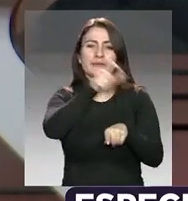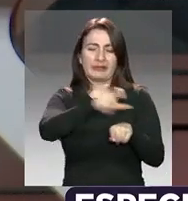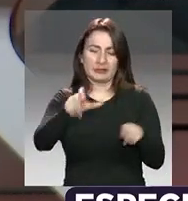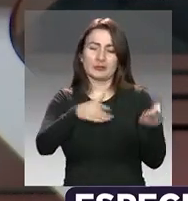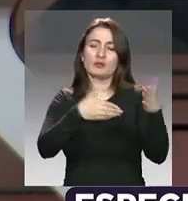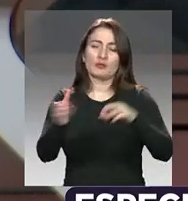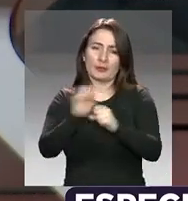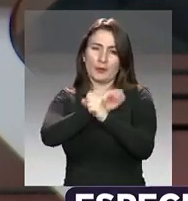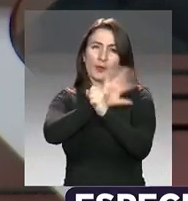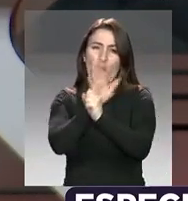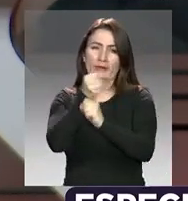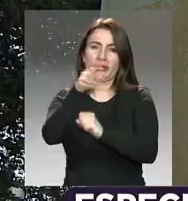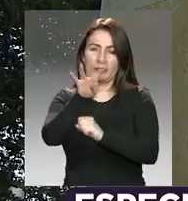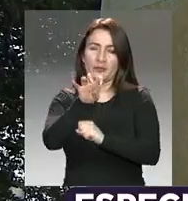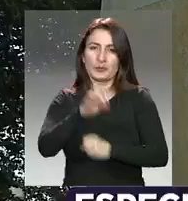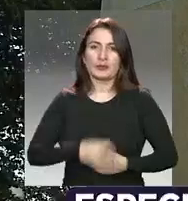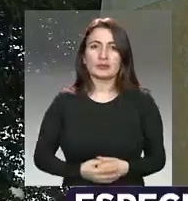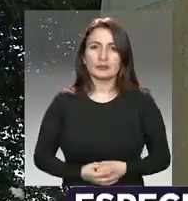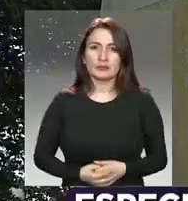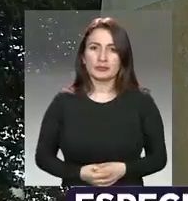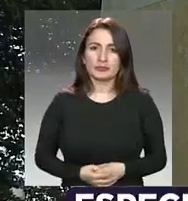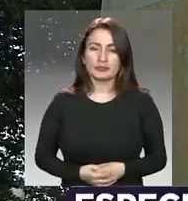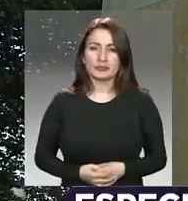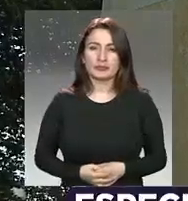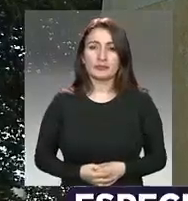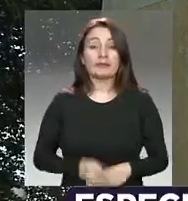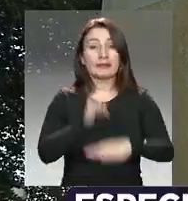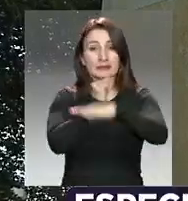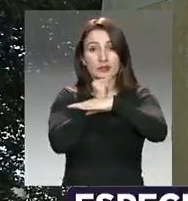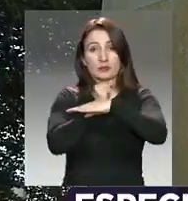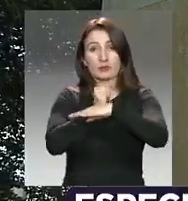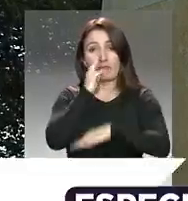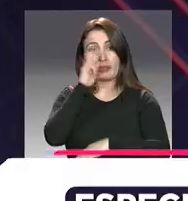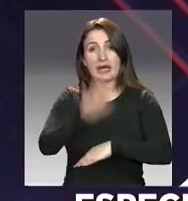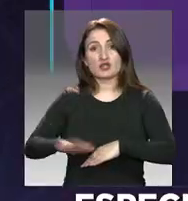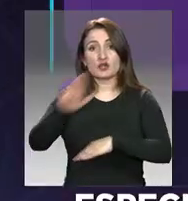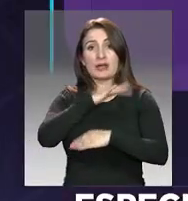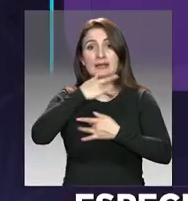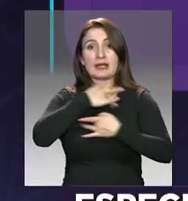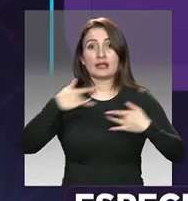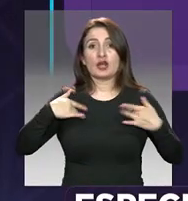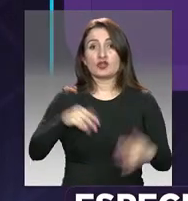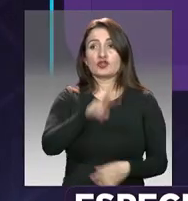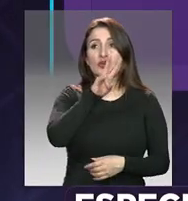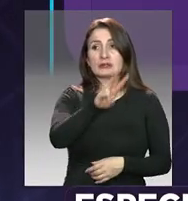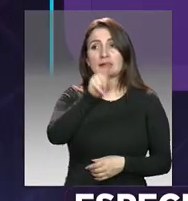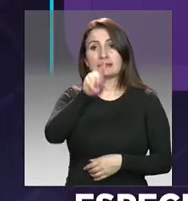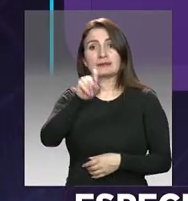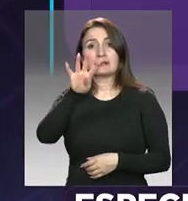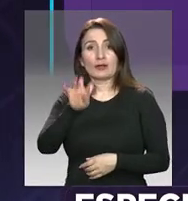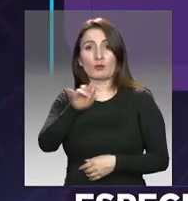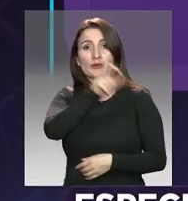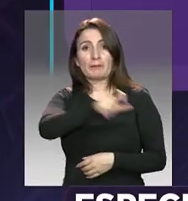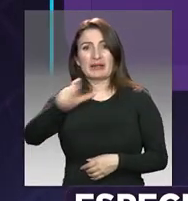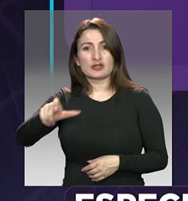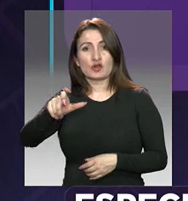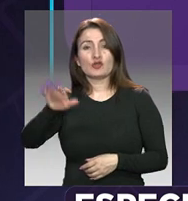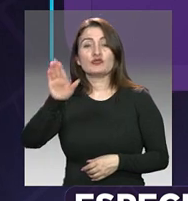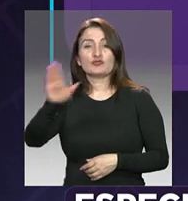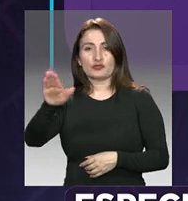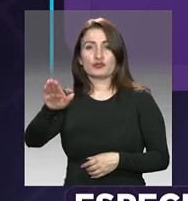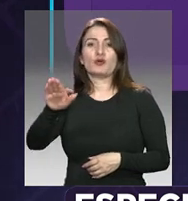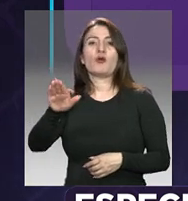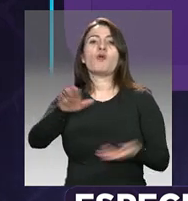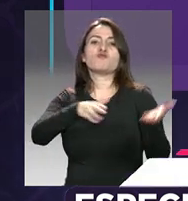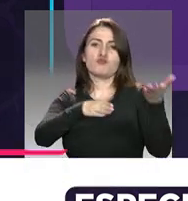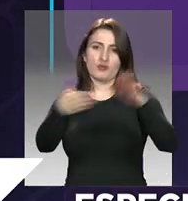pandemia del COVID-19. Según el Instituto Nacional de Salud, 264 personas integrantes del sector han fallecido